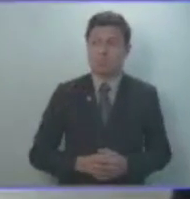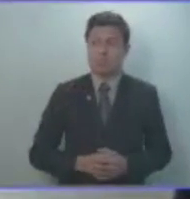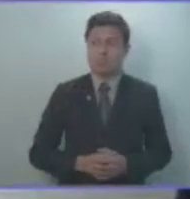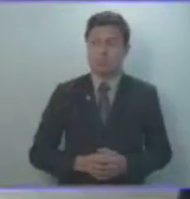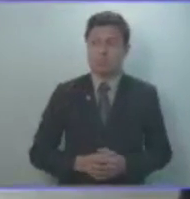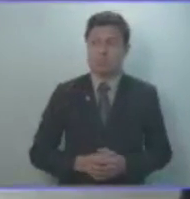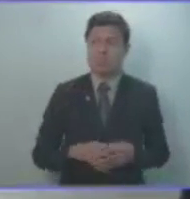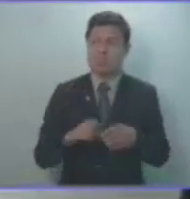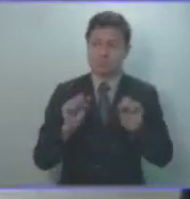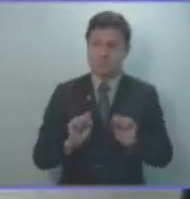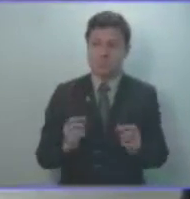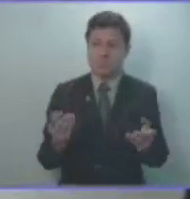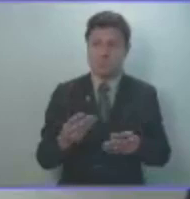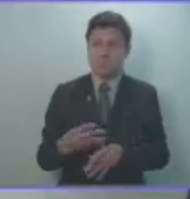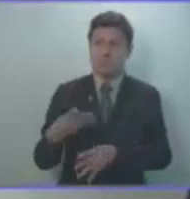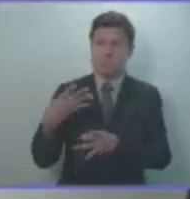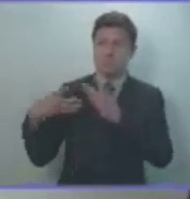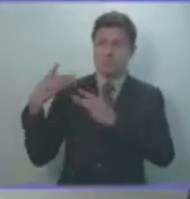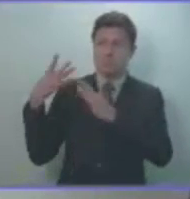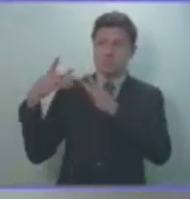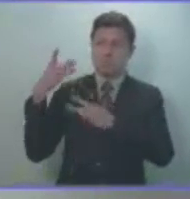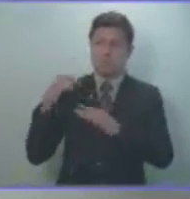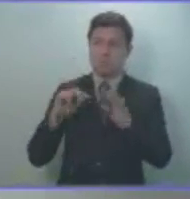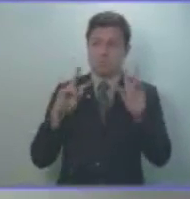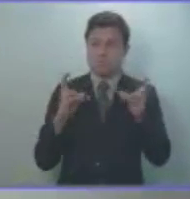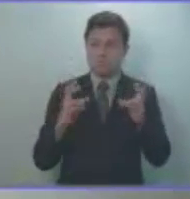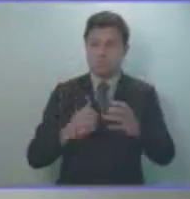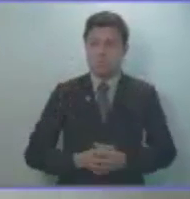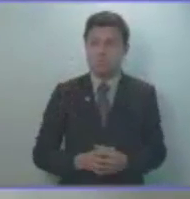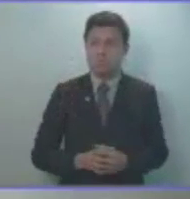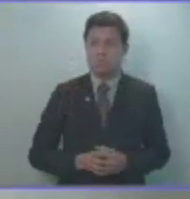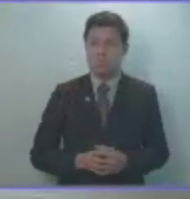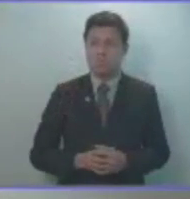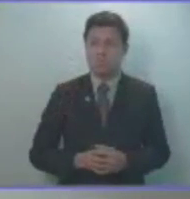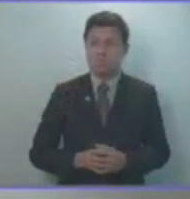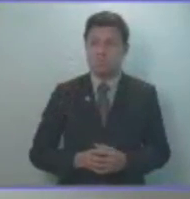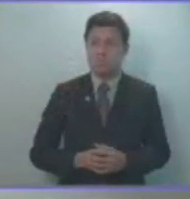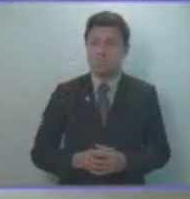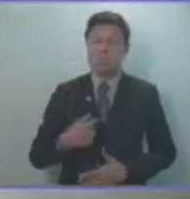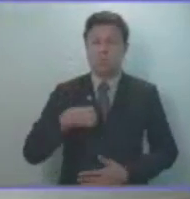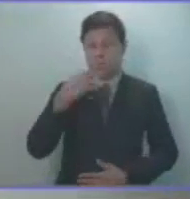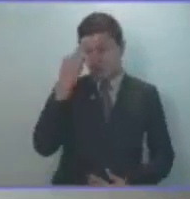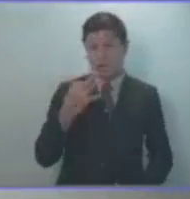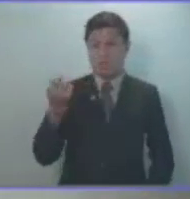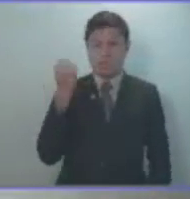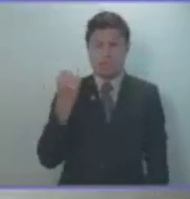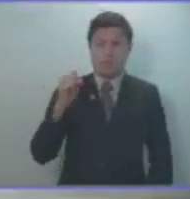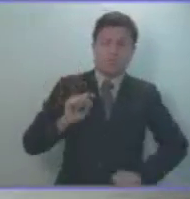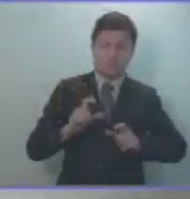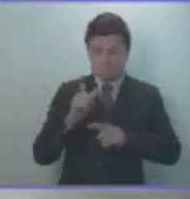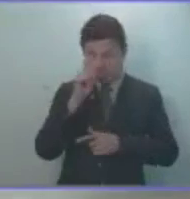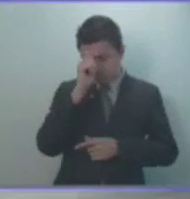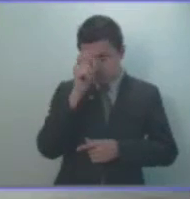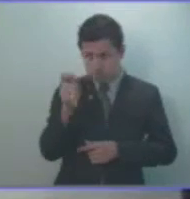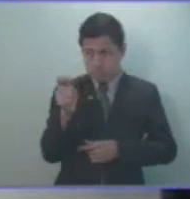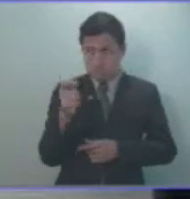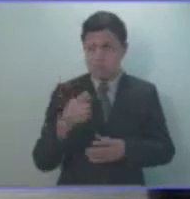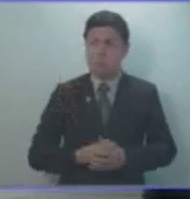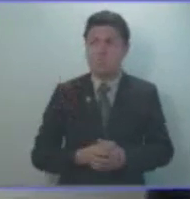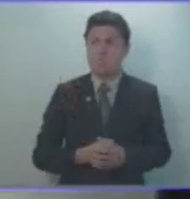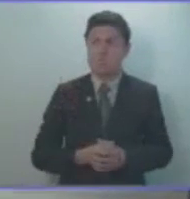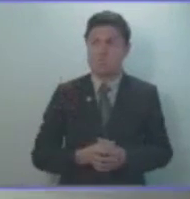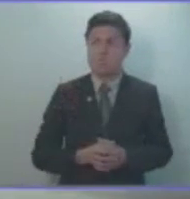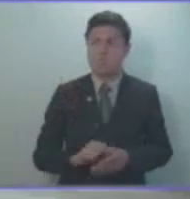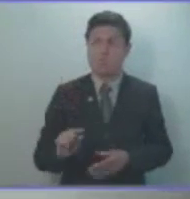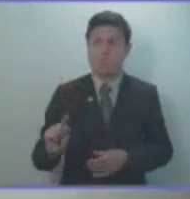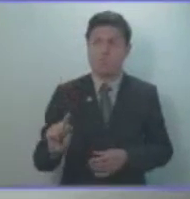hacer un poco de antecedente sobre este tema. Creo que es importante reconocer que, en